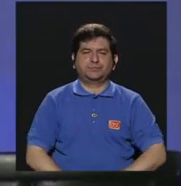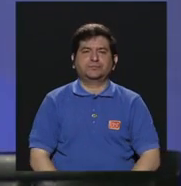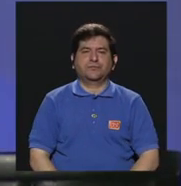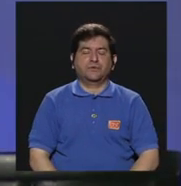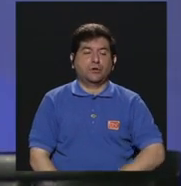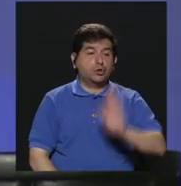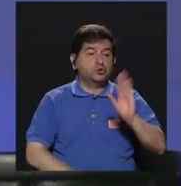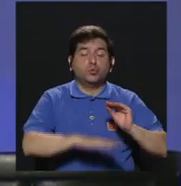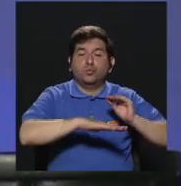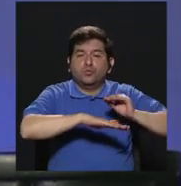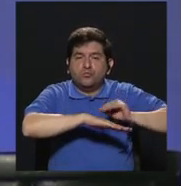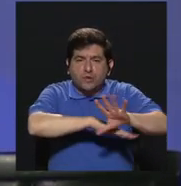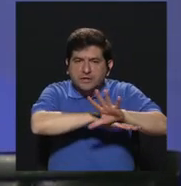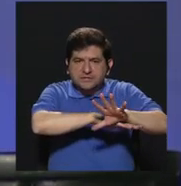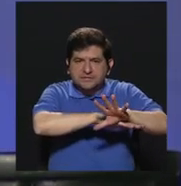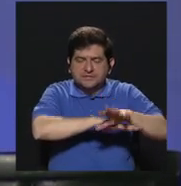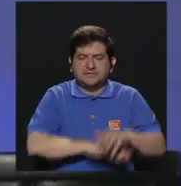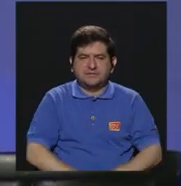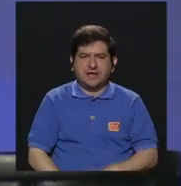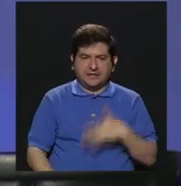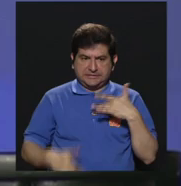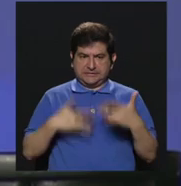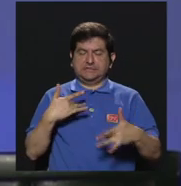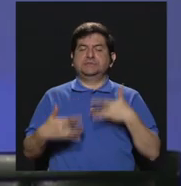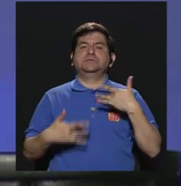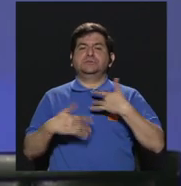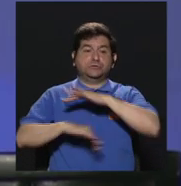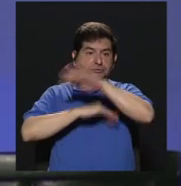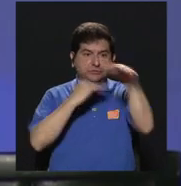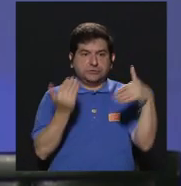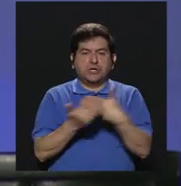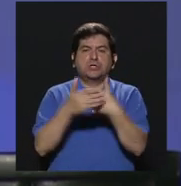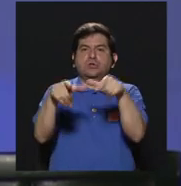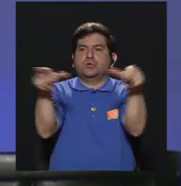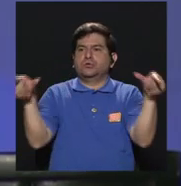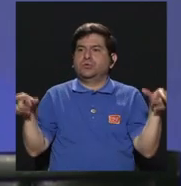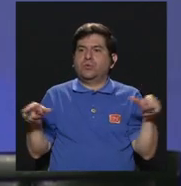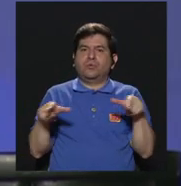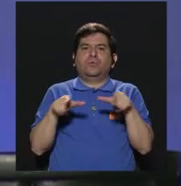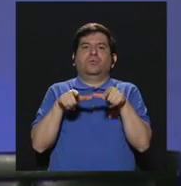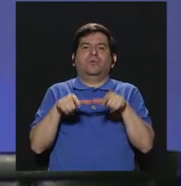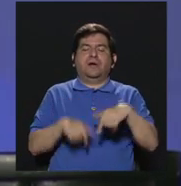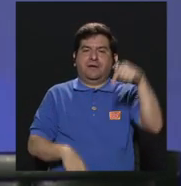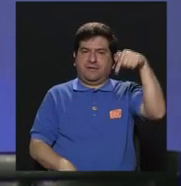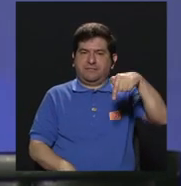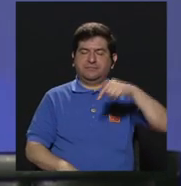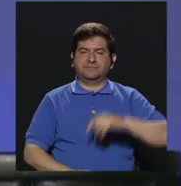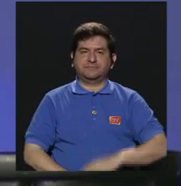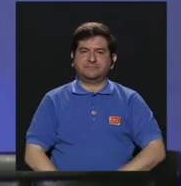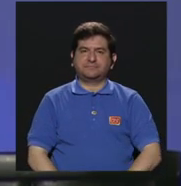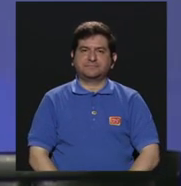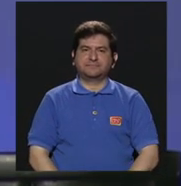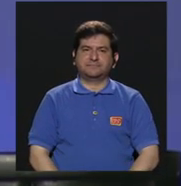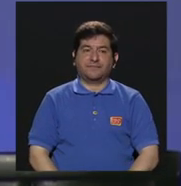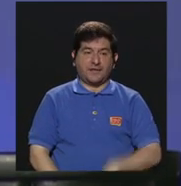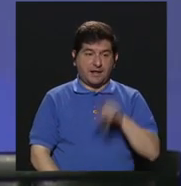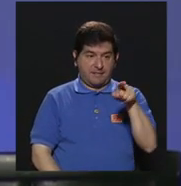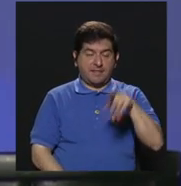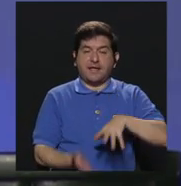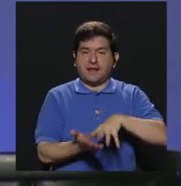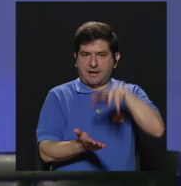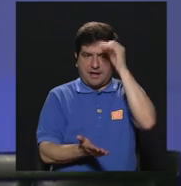Su influencia se hacía sentir por todos los resquicios. De él